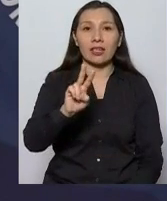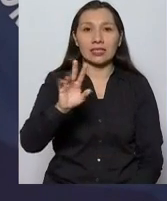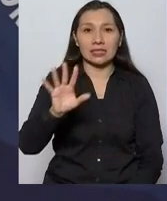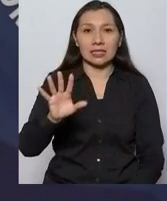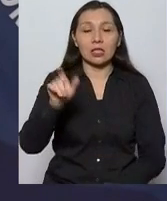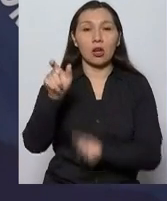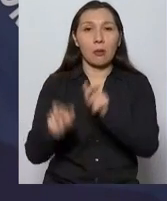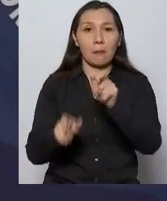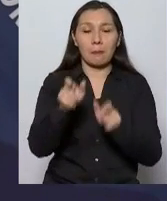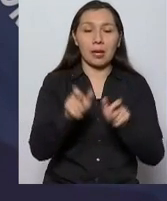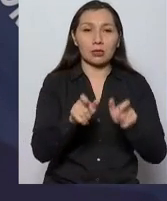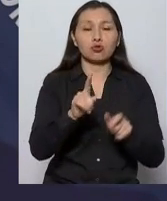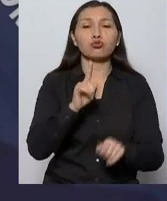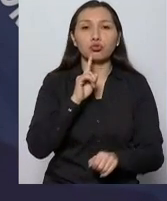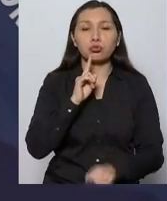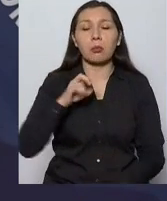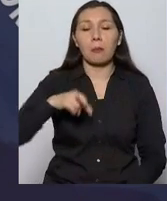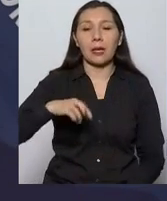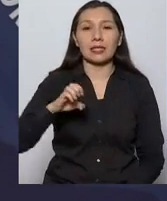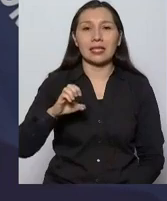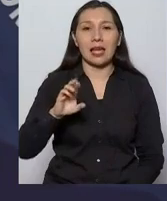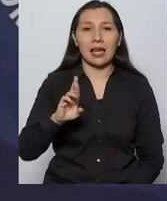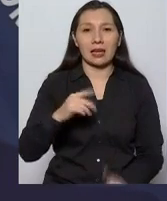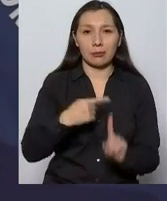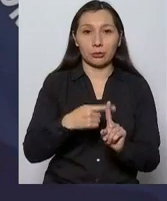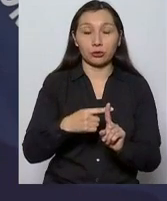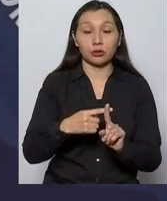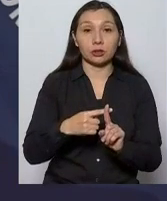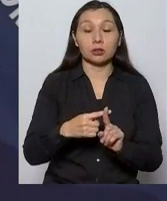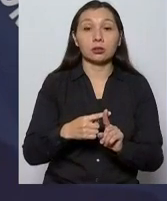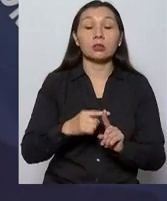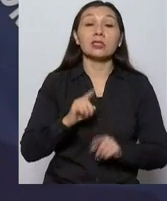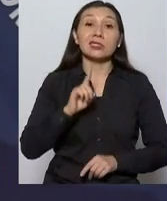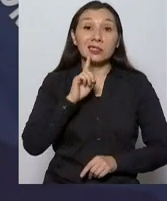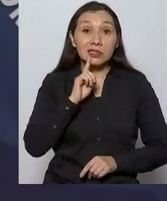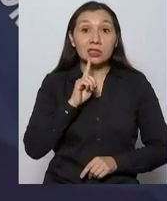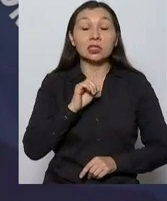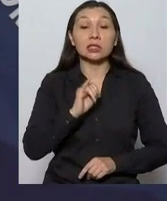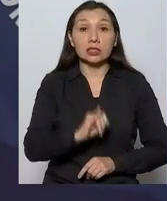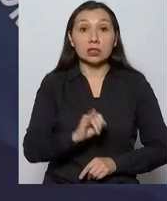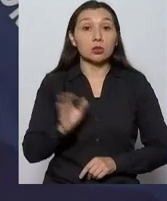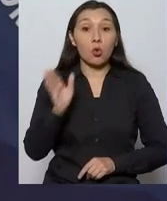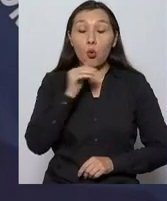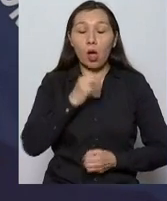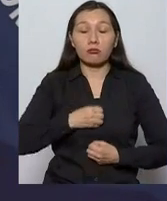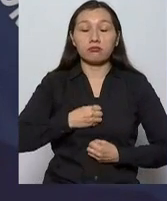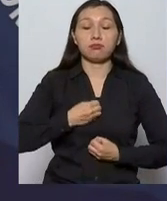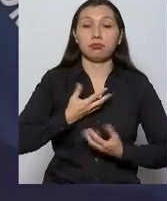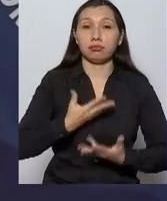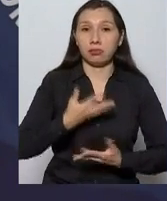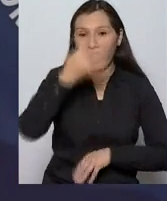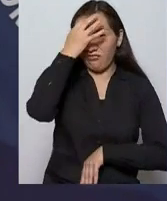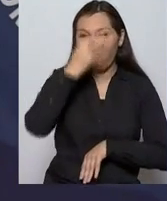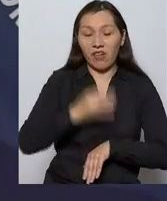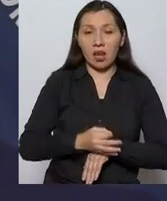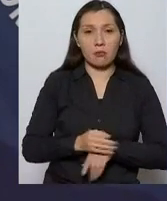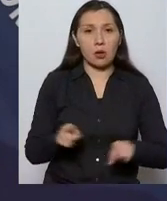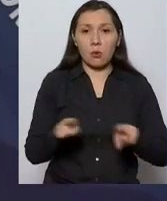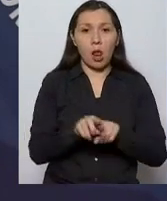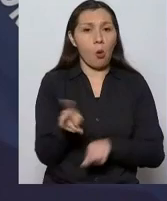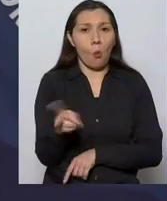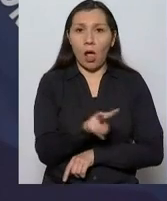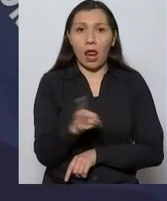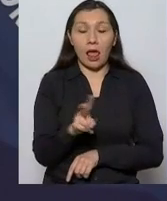16.025 casos con PCR positivo, hayan o no hayan tenido síntomas. Pero